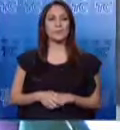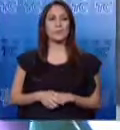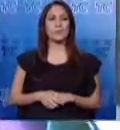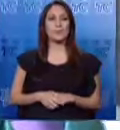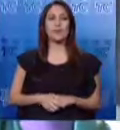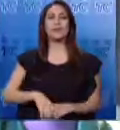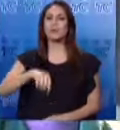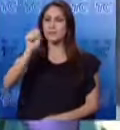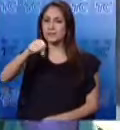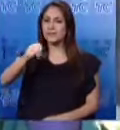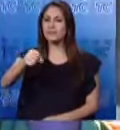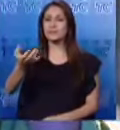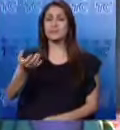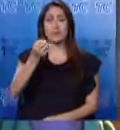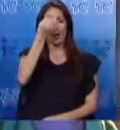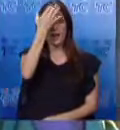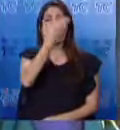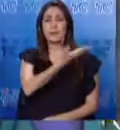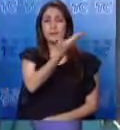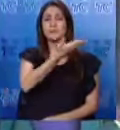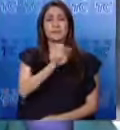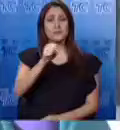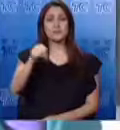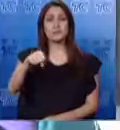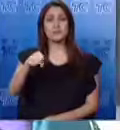Sí, Jorge Glas,